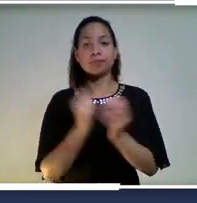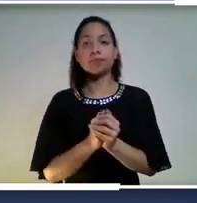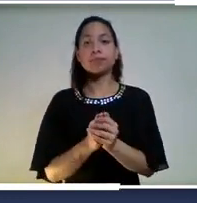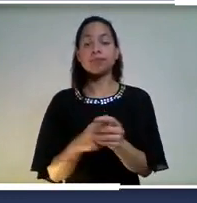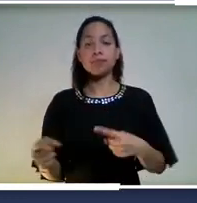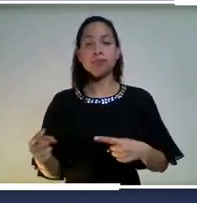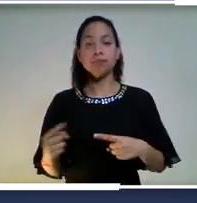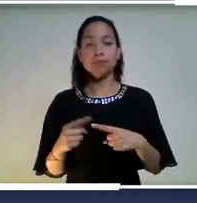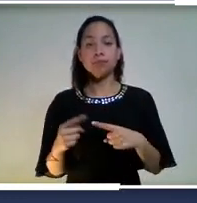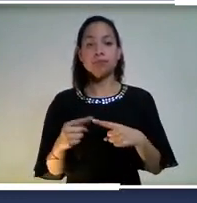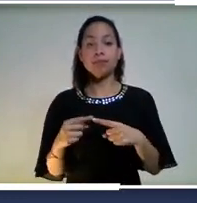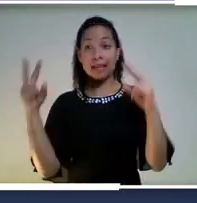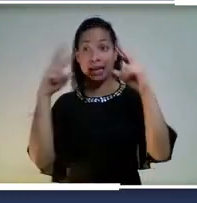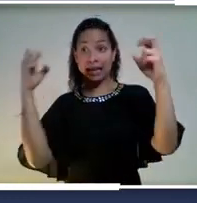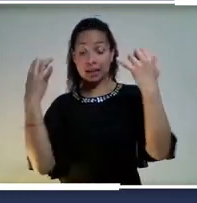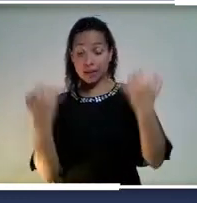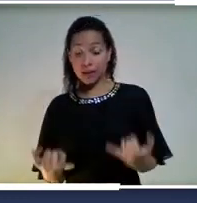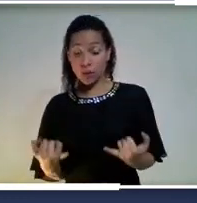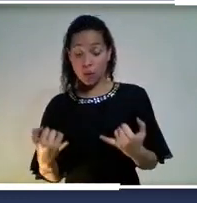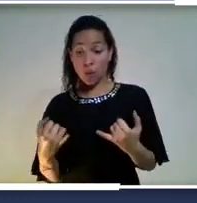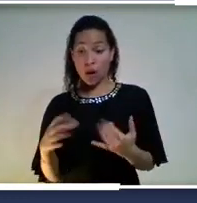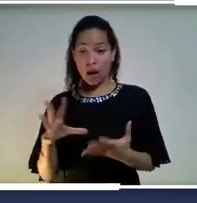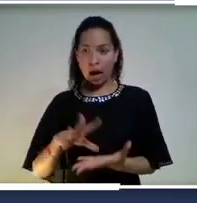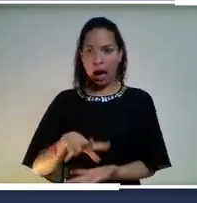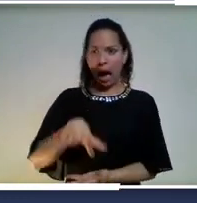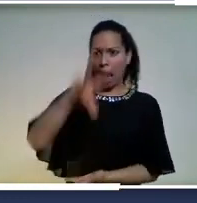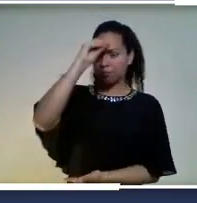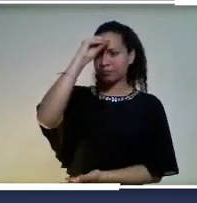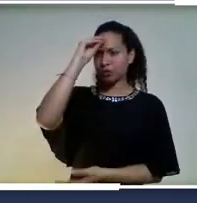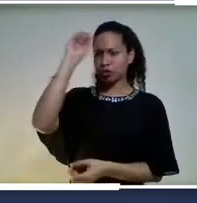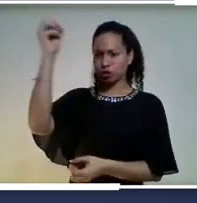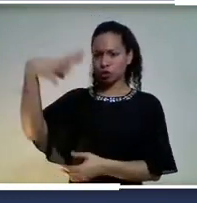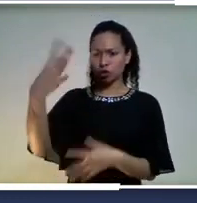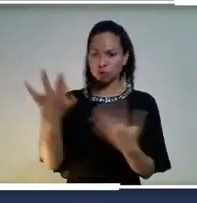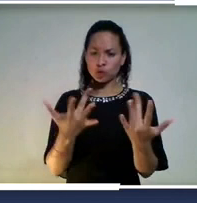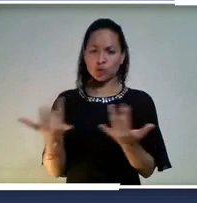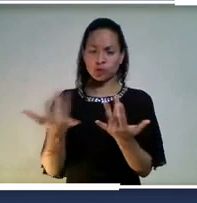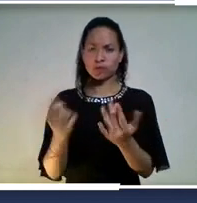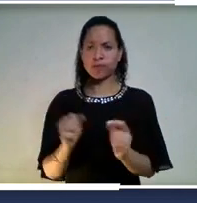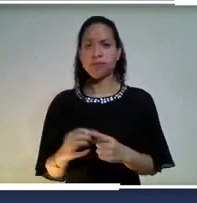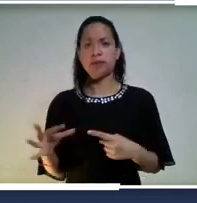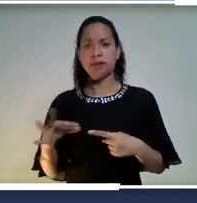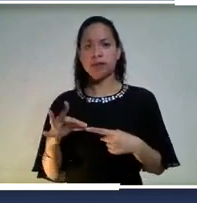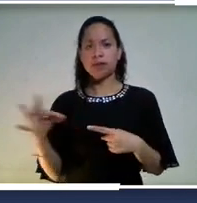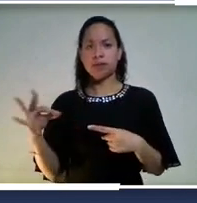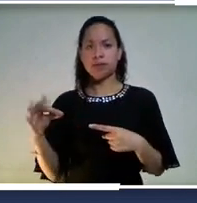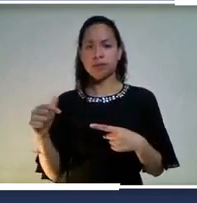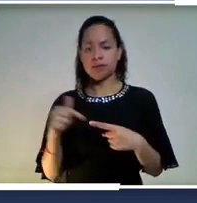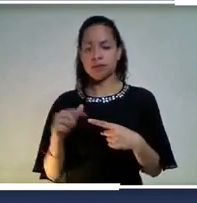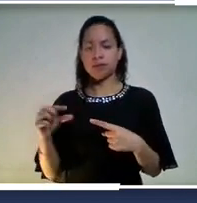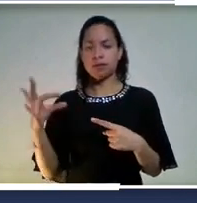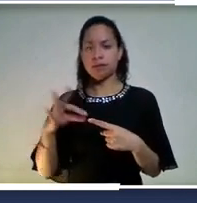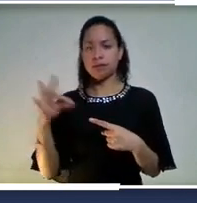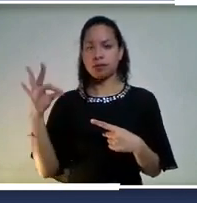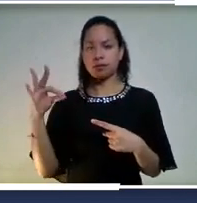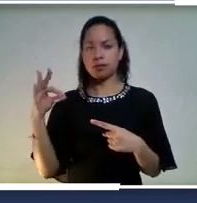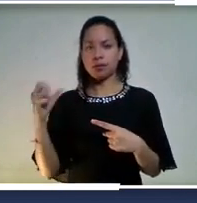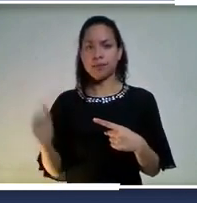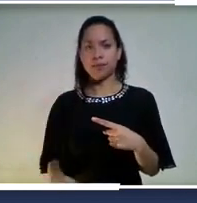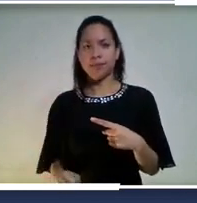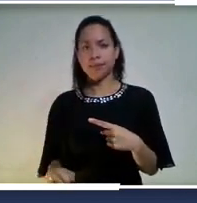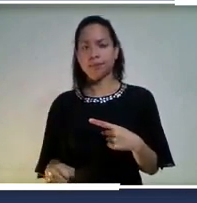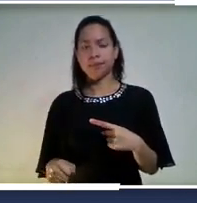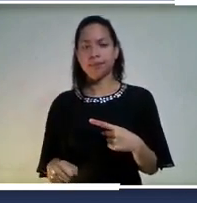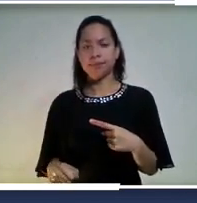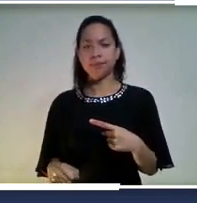esperanza marc agente número uno si lo aceptas si esto es cierto no hay ningún compromiso ningún contrato número